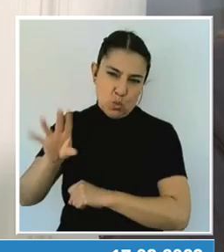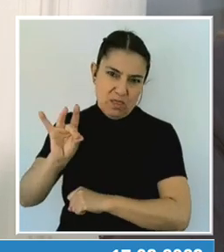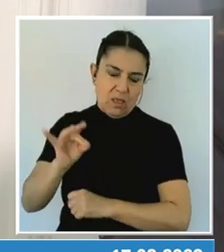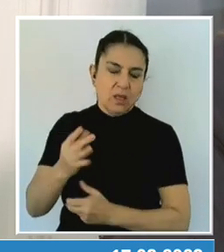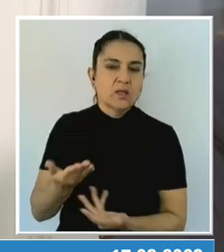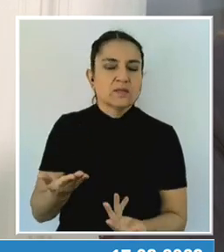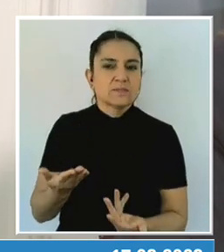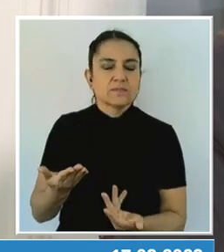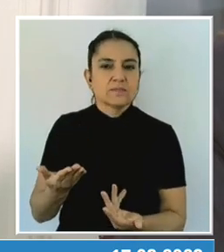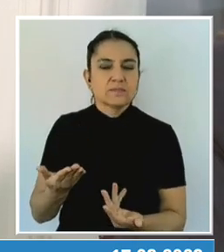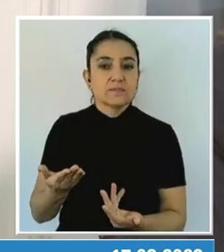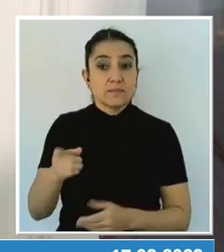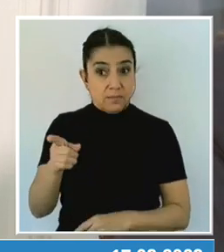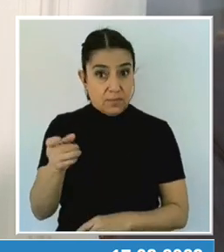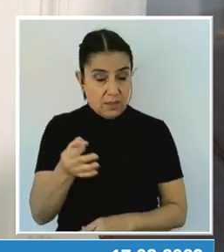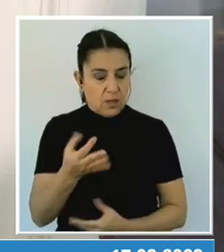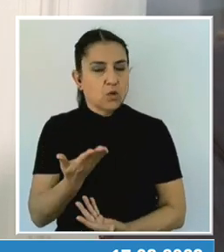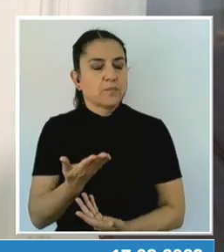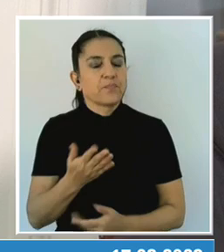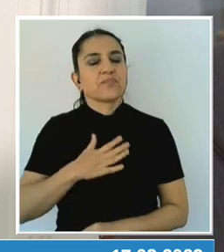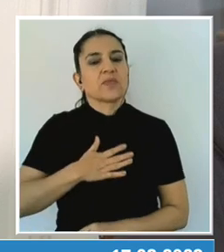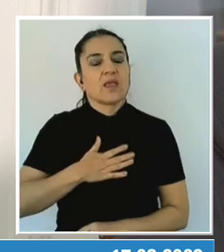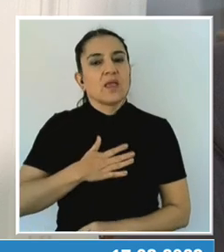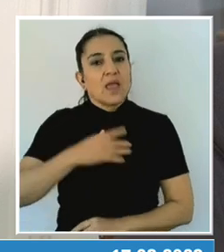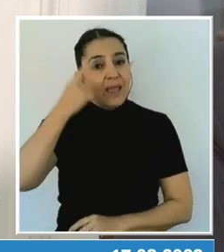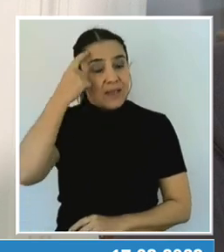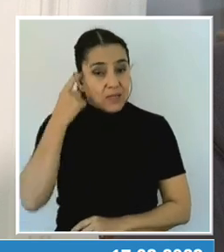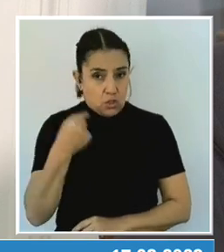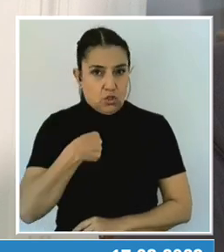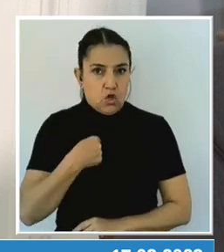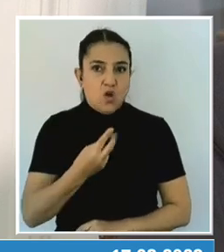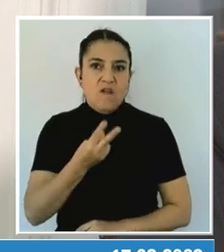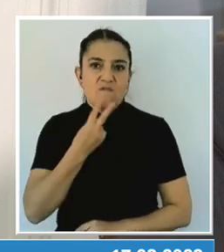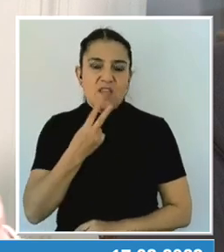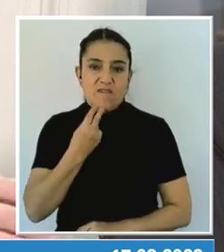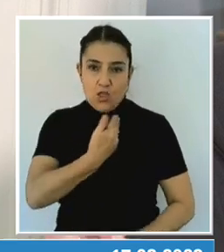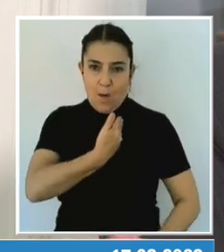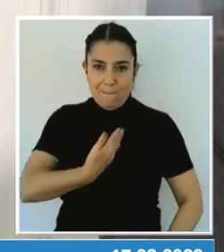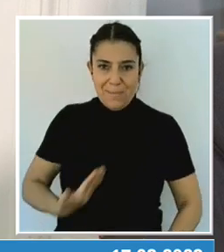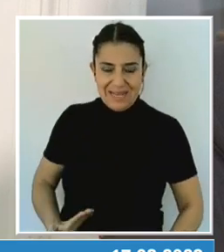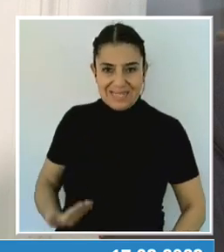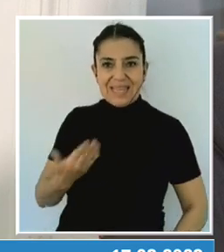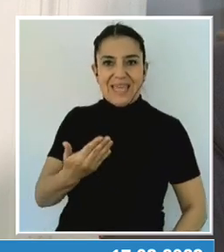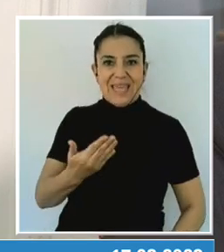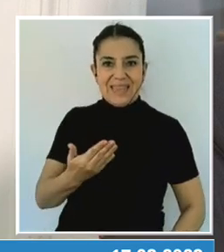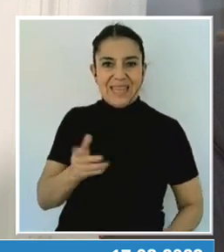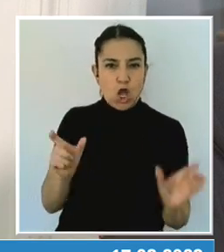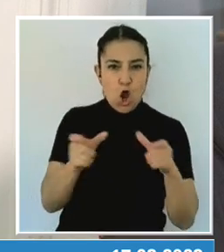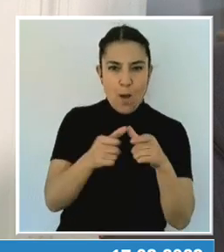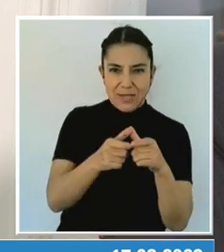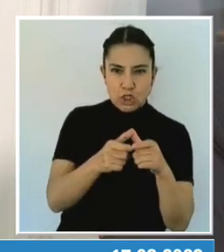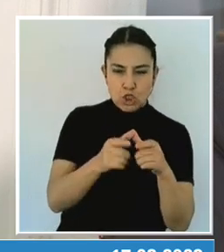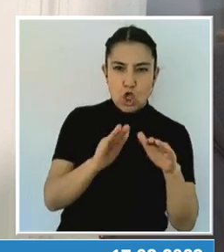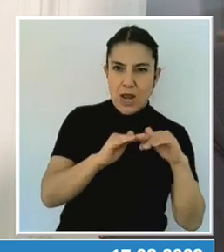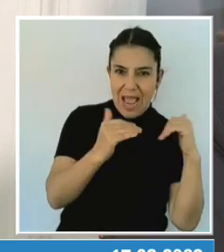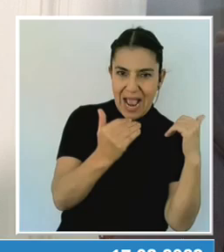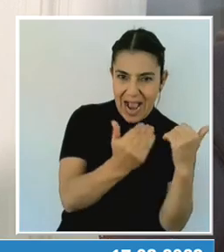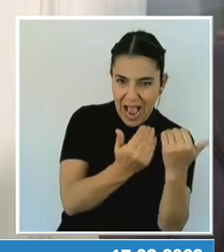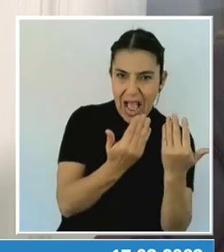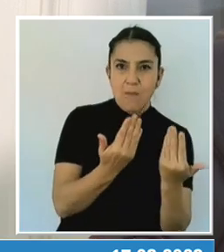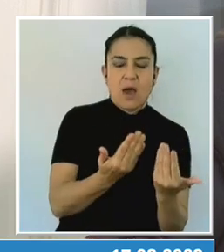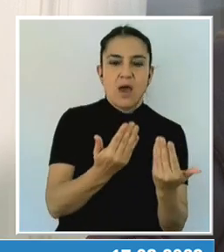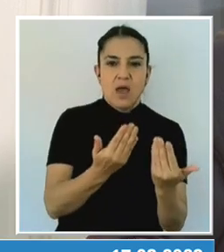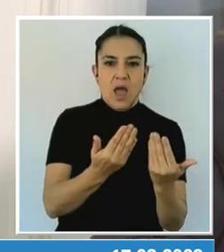Créame usted que yo he vivido como presidente de la Comisión en la Cámara y después de presidente de la Comisión de Constitución, Legislación y Justicia